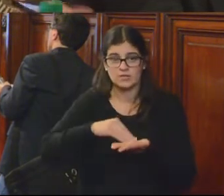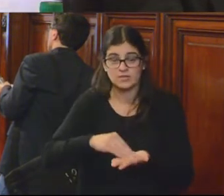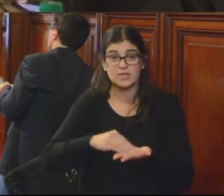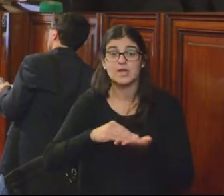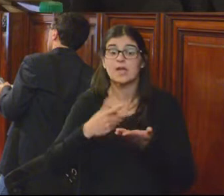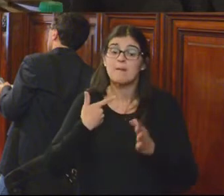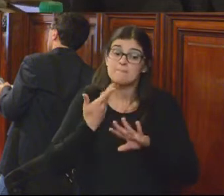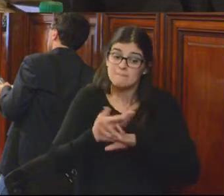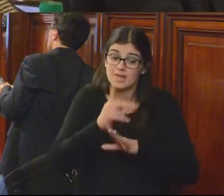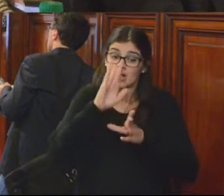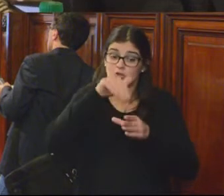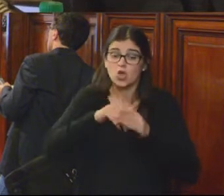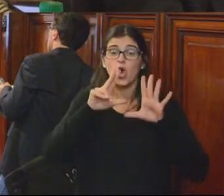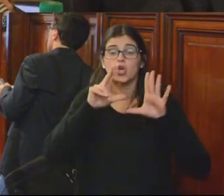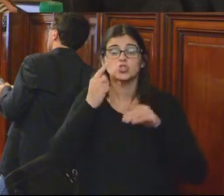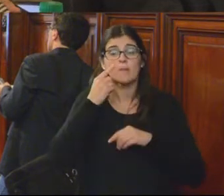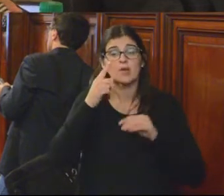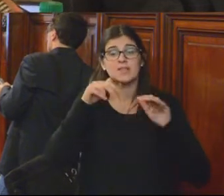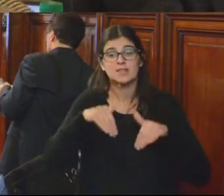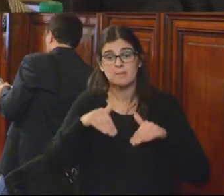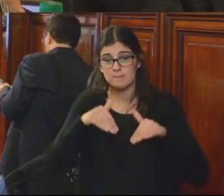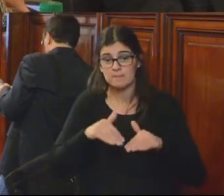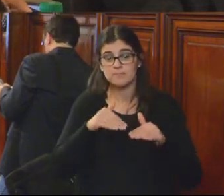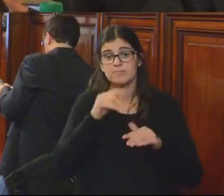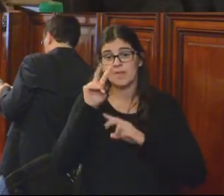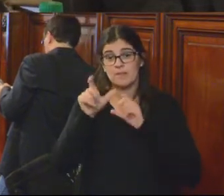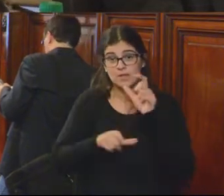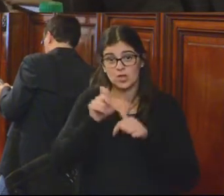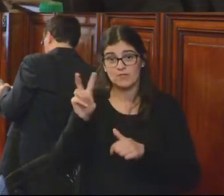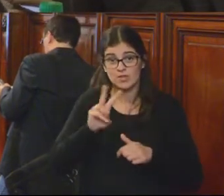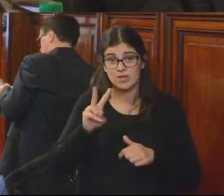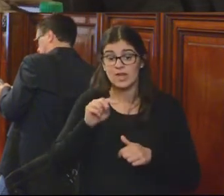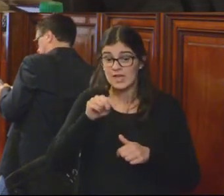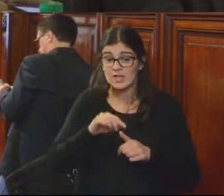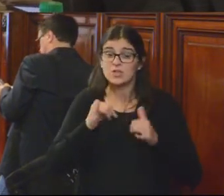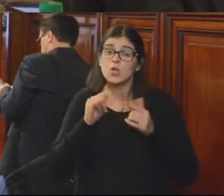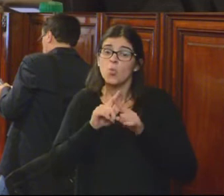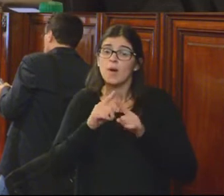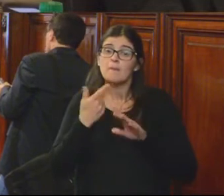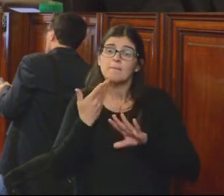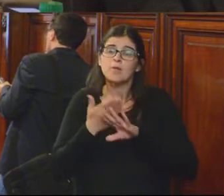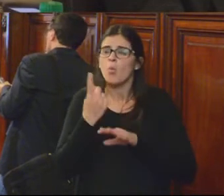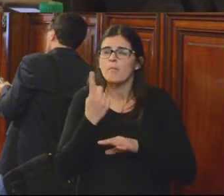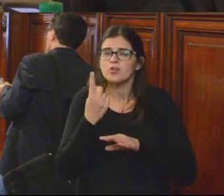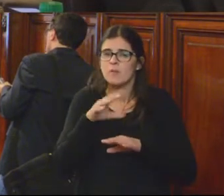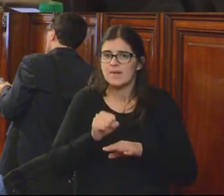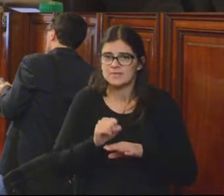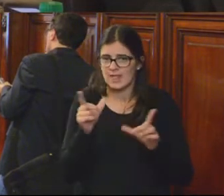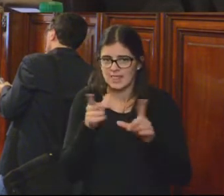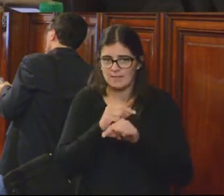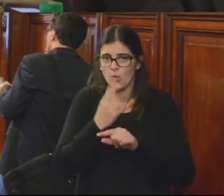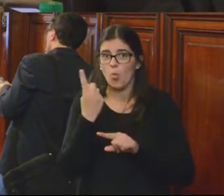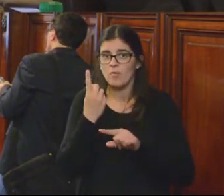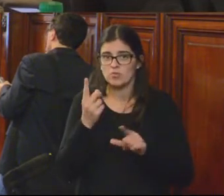Acudieron a esa votación 8.300.000 venezolanos, ello a pesar del llamado, le pido solamente un minuto y termino, un